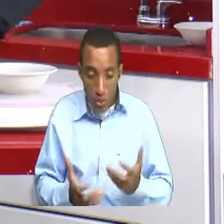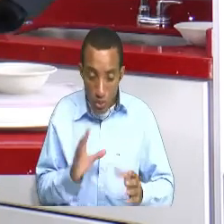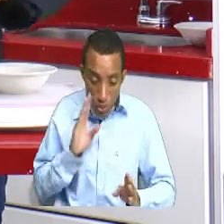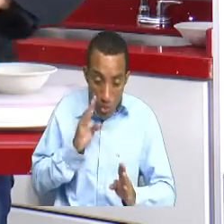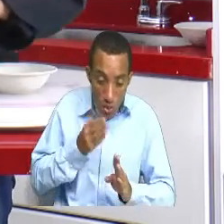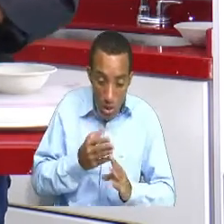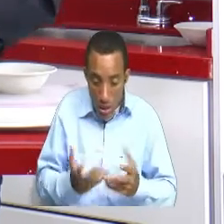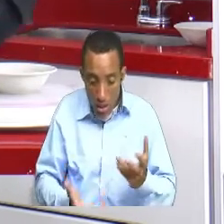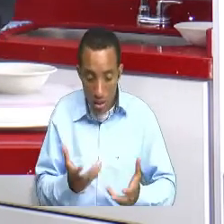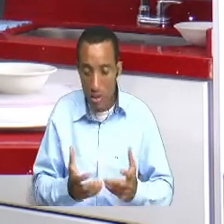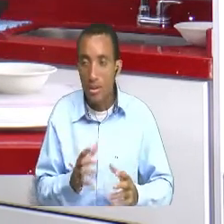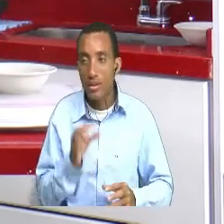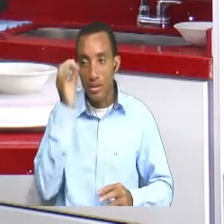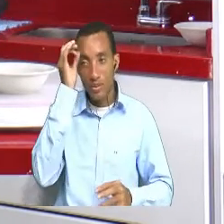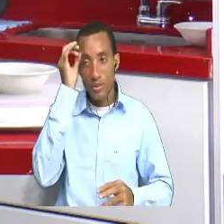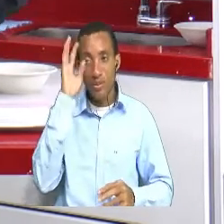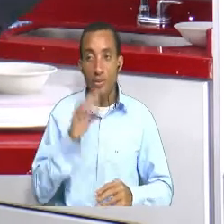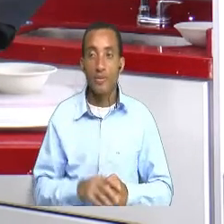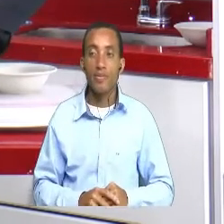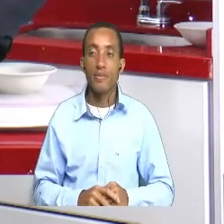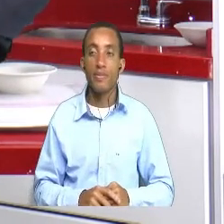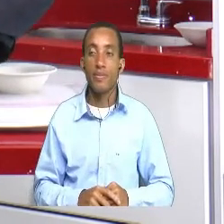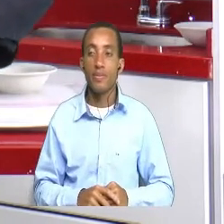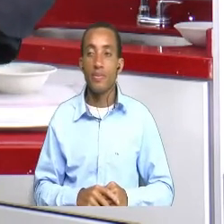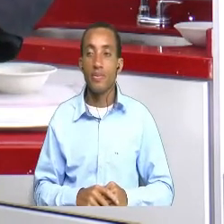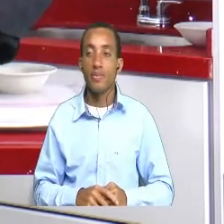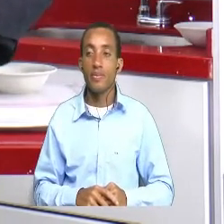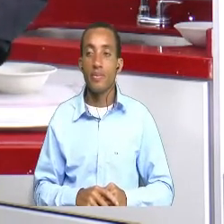cocina puede que esto suceda y